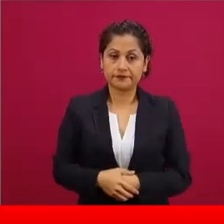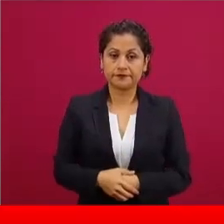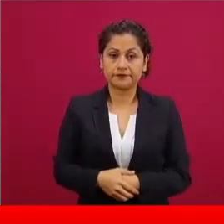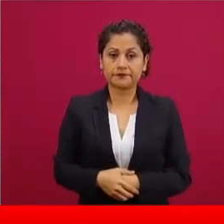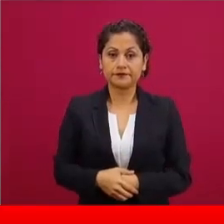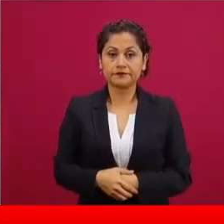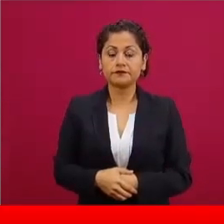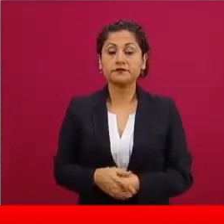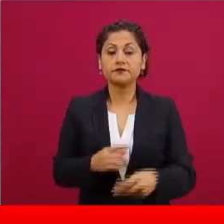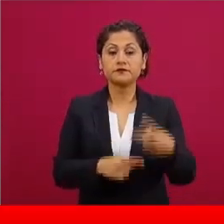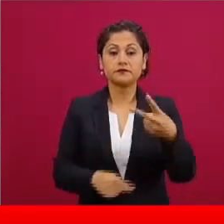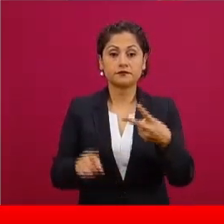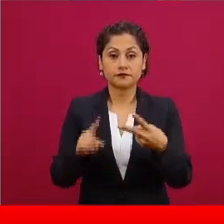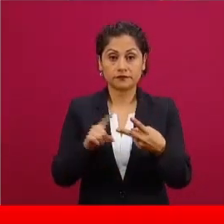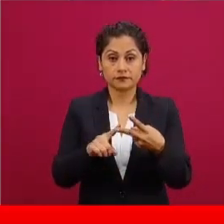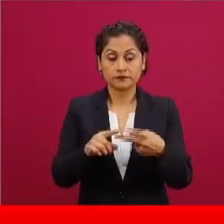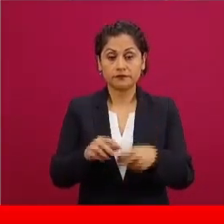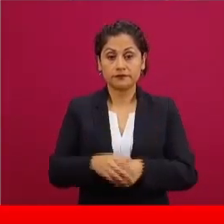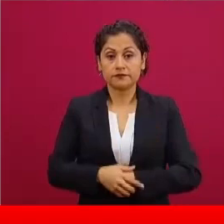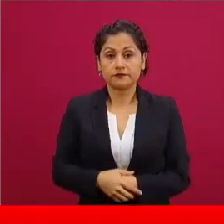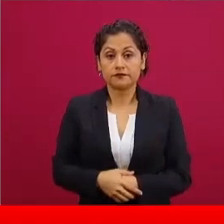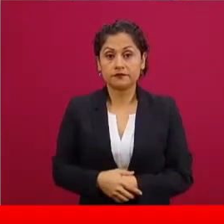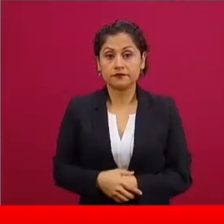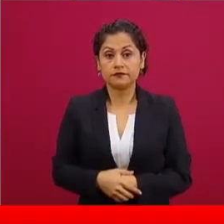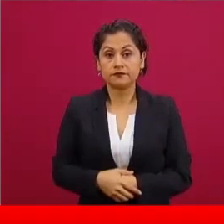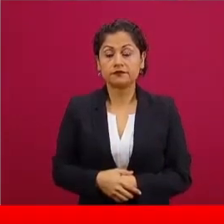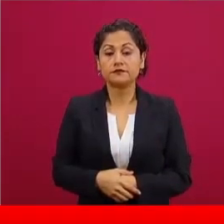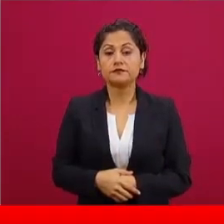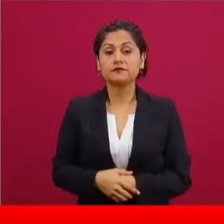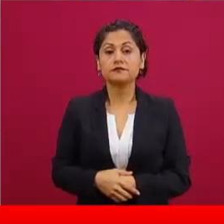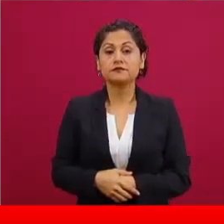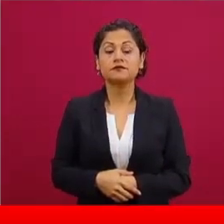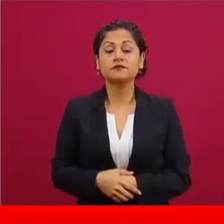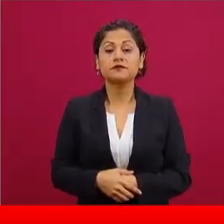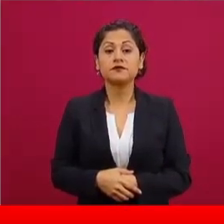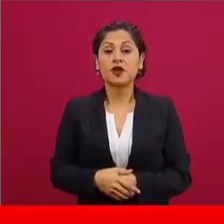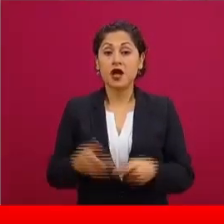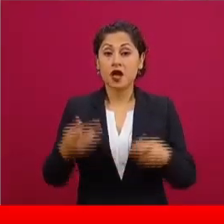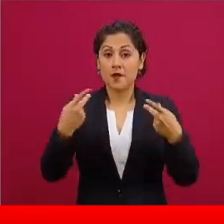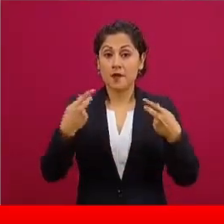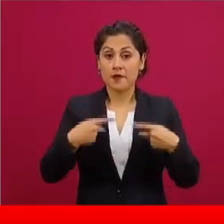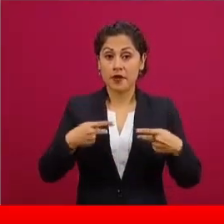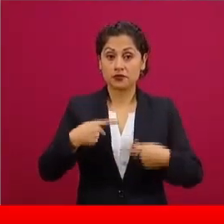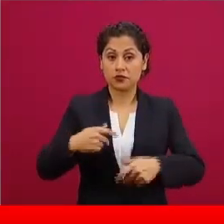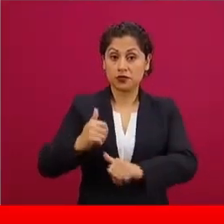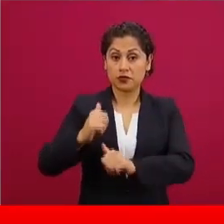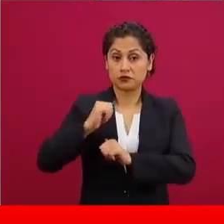se reducirá el salario de los altos funcionarios públicos